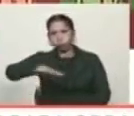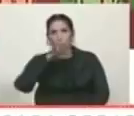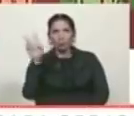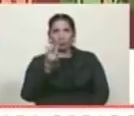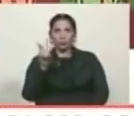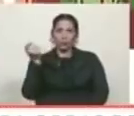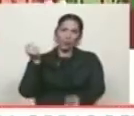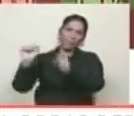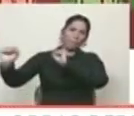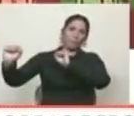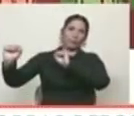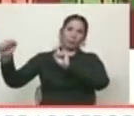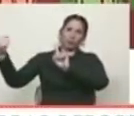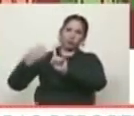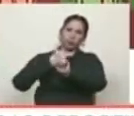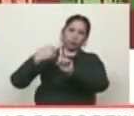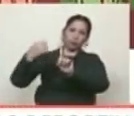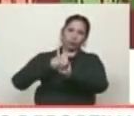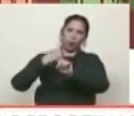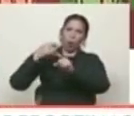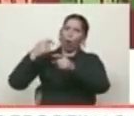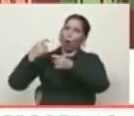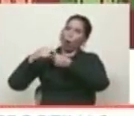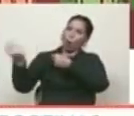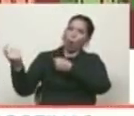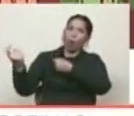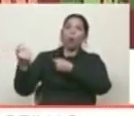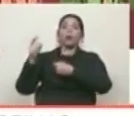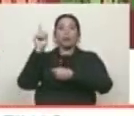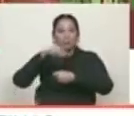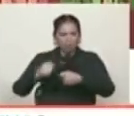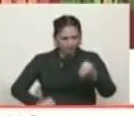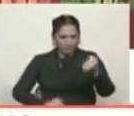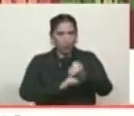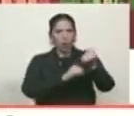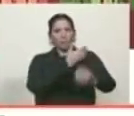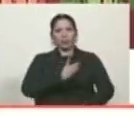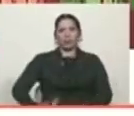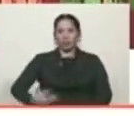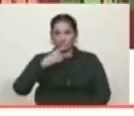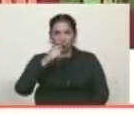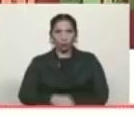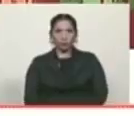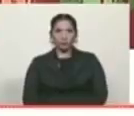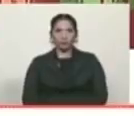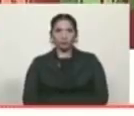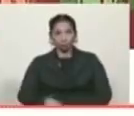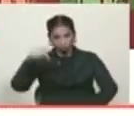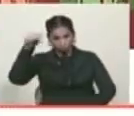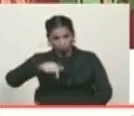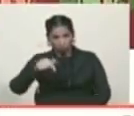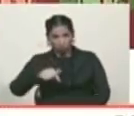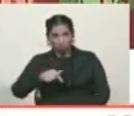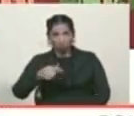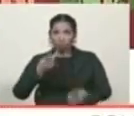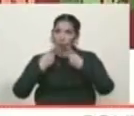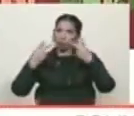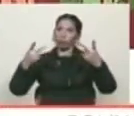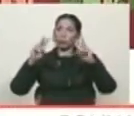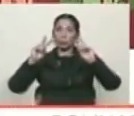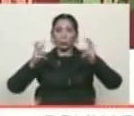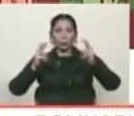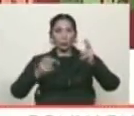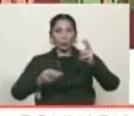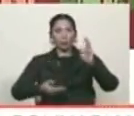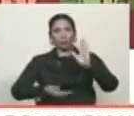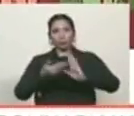rechazar las agresiones externas, pero para ratificar el respaldo al Ejecutivo Nacional. El día de hoy se pronuncian sobre temas de interés nacional